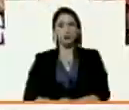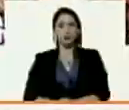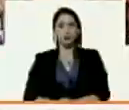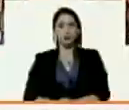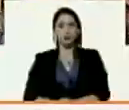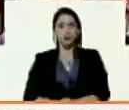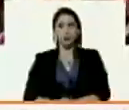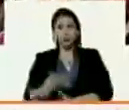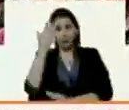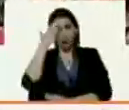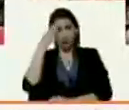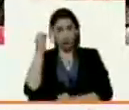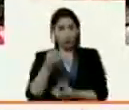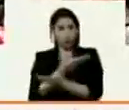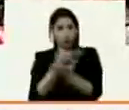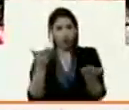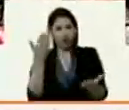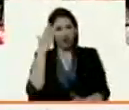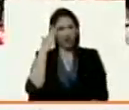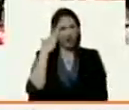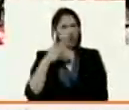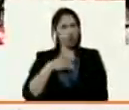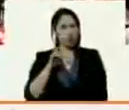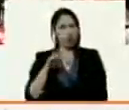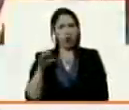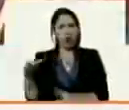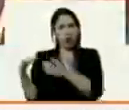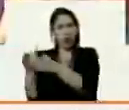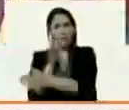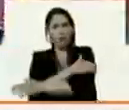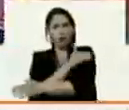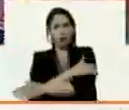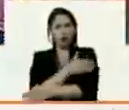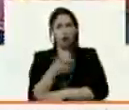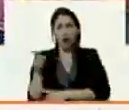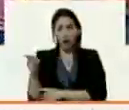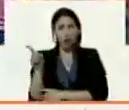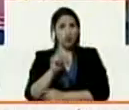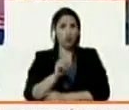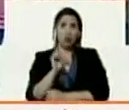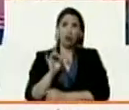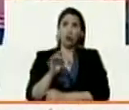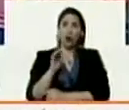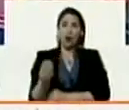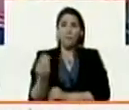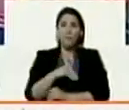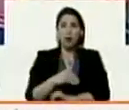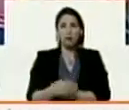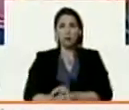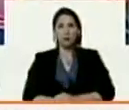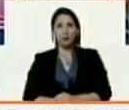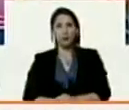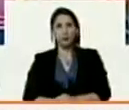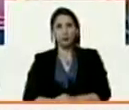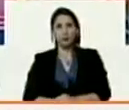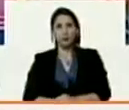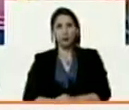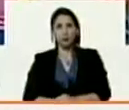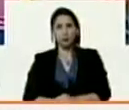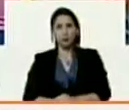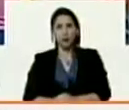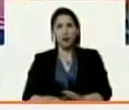Y saben, ustedes saben dónde les duele a ellos. Ellos no les duele más nada sino el